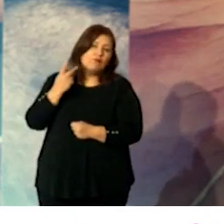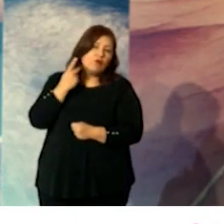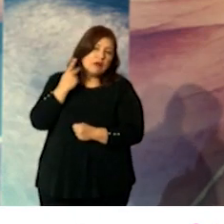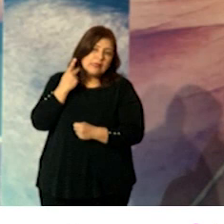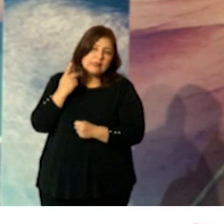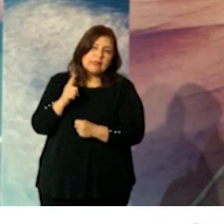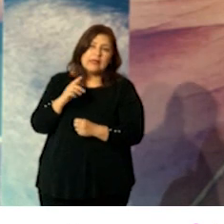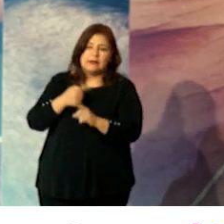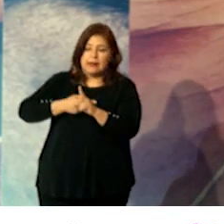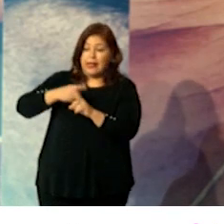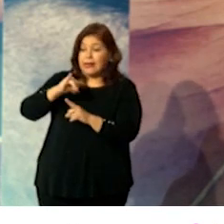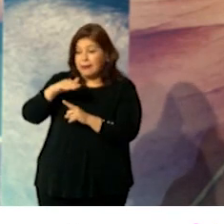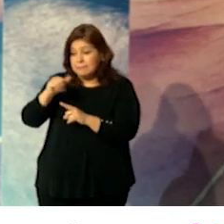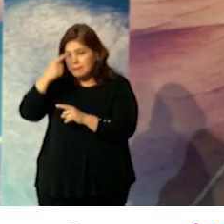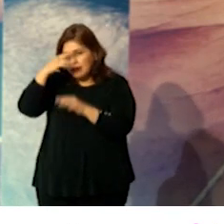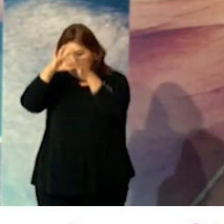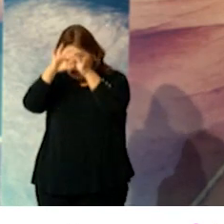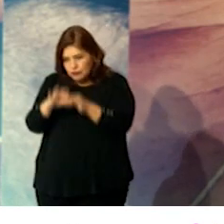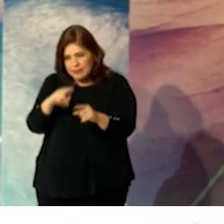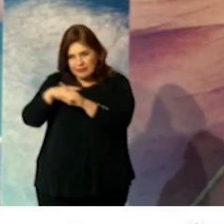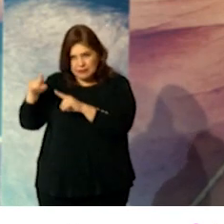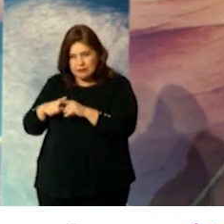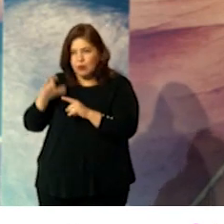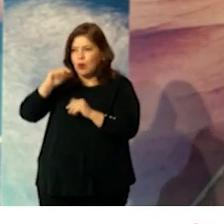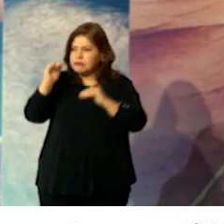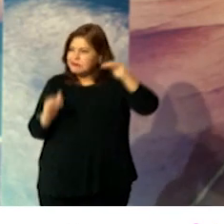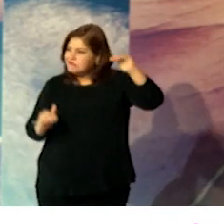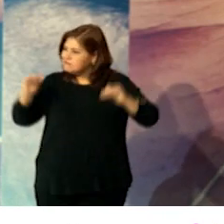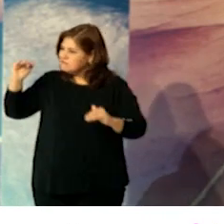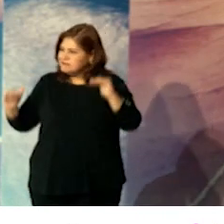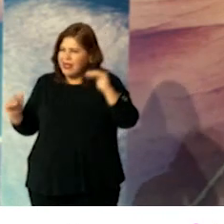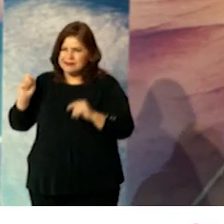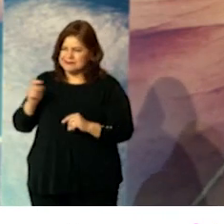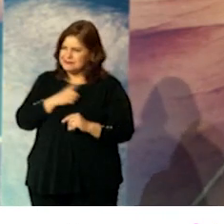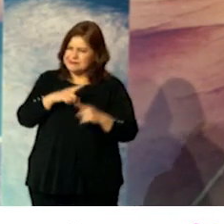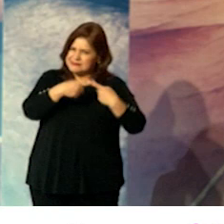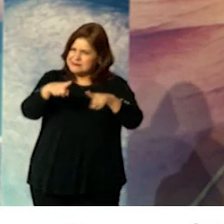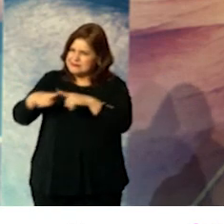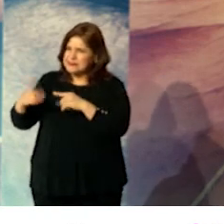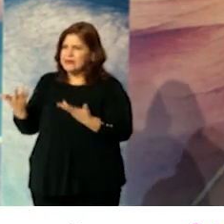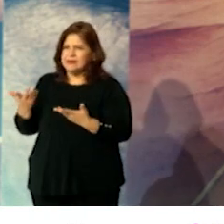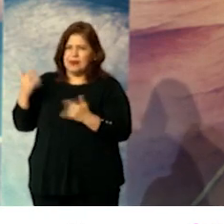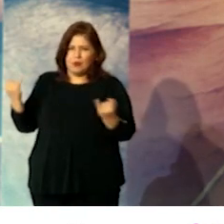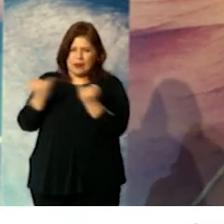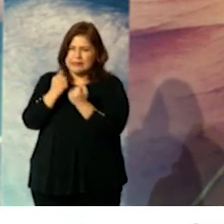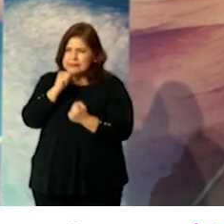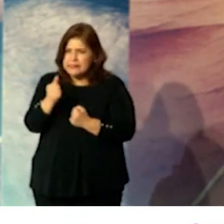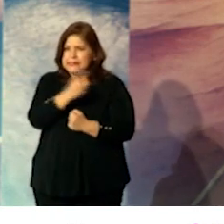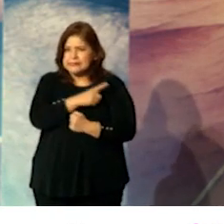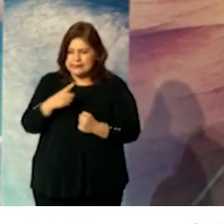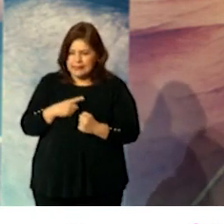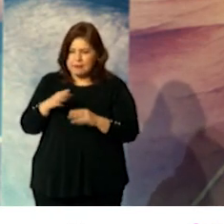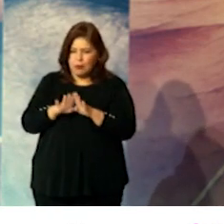transversal. Cuando hablábamos de desigualdades decíamos, tenemos que tener una forma de nivelar el